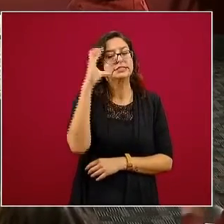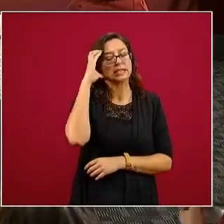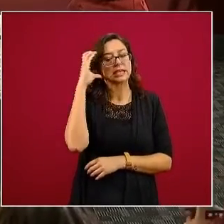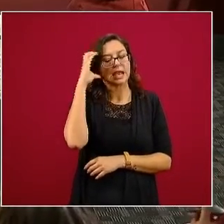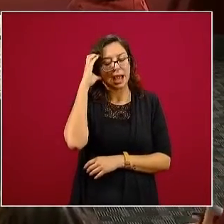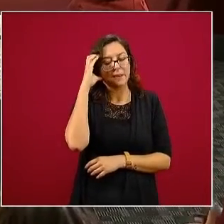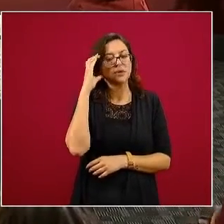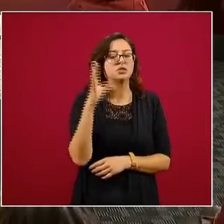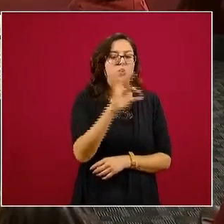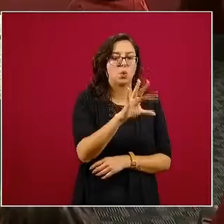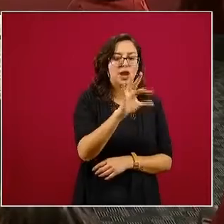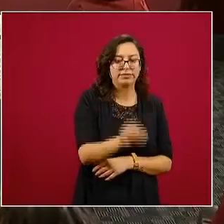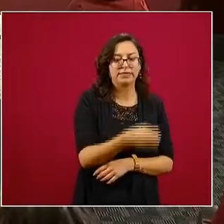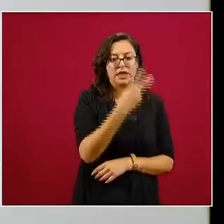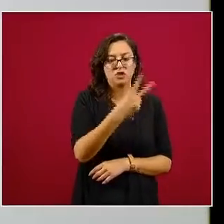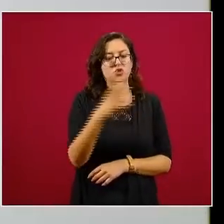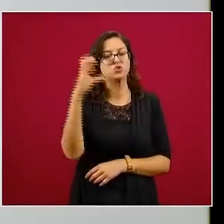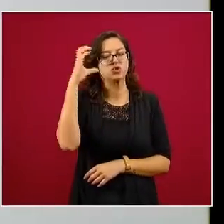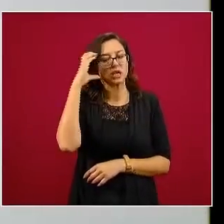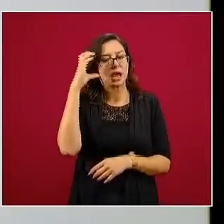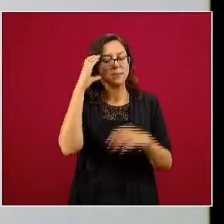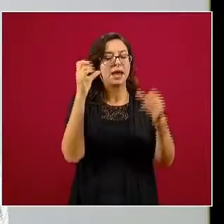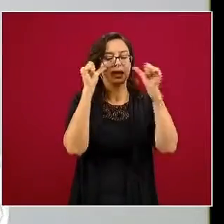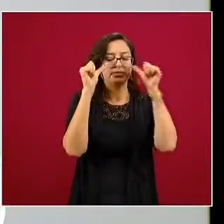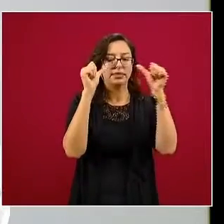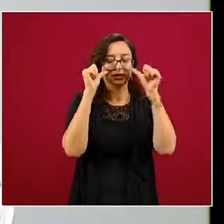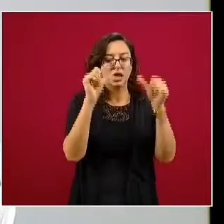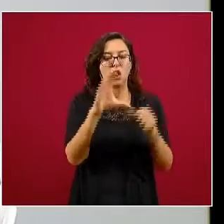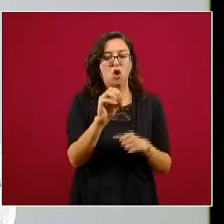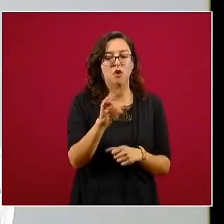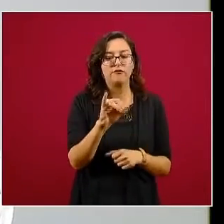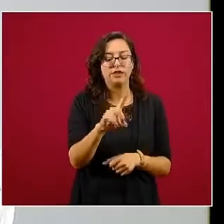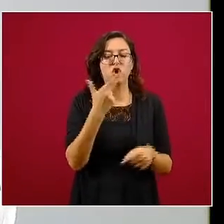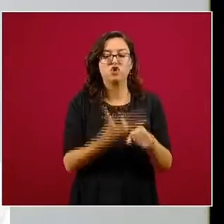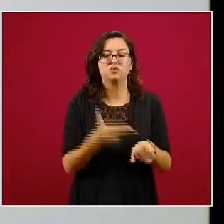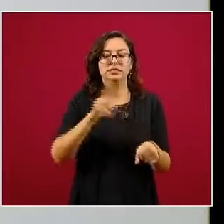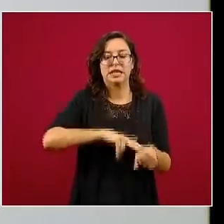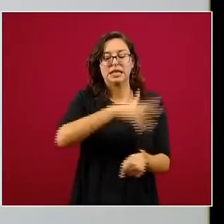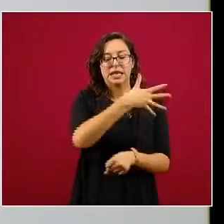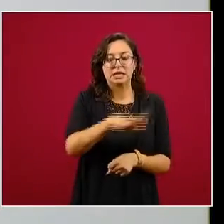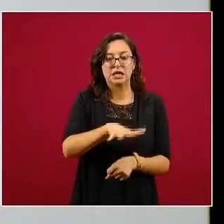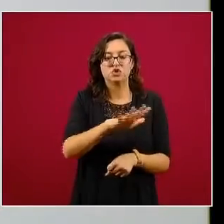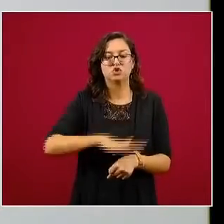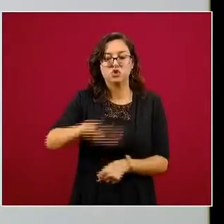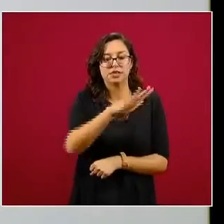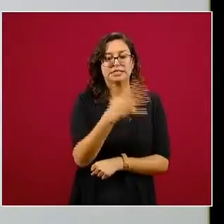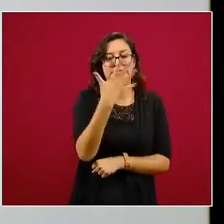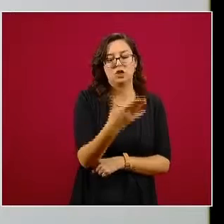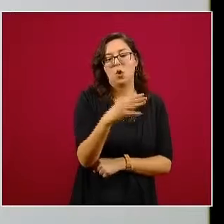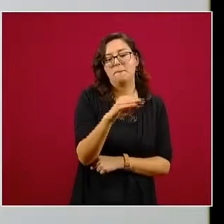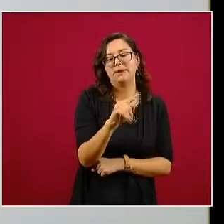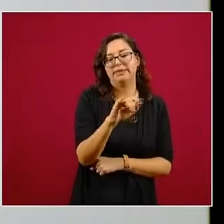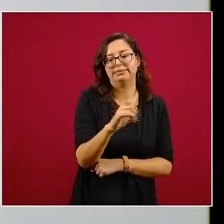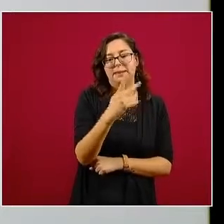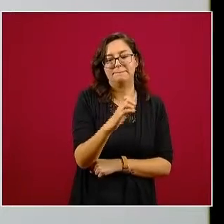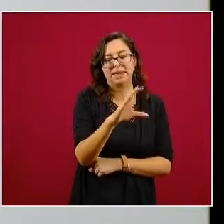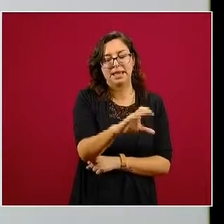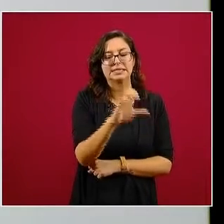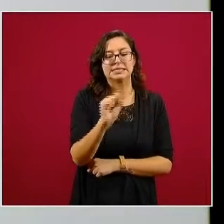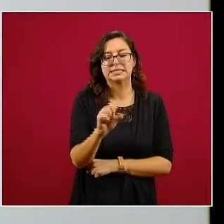que han tenido disminución en la velocidad de incremento de sus epidemias, hasta llegar a puntos donde incluso descendió la curva epidémica.